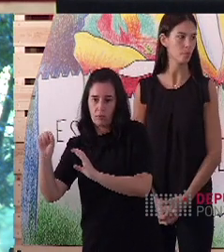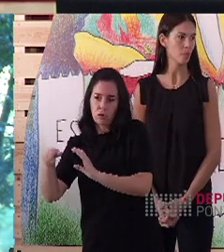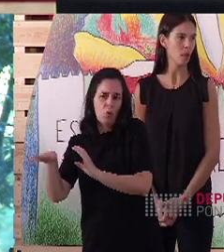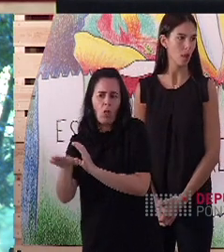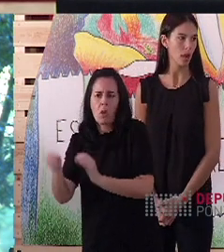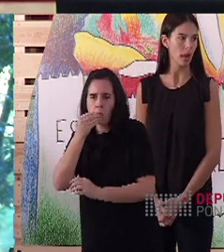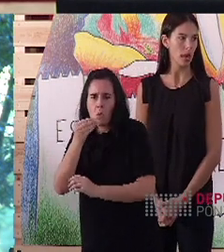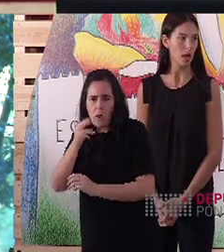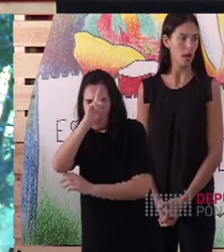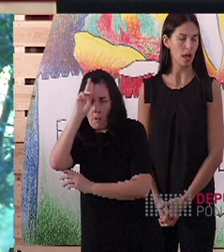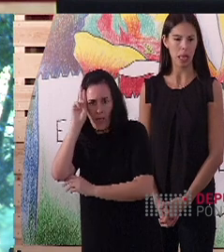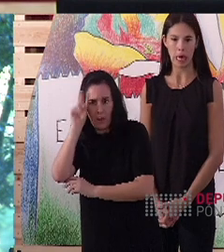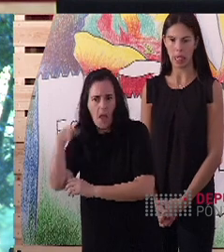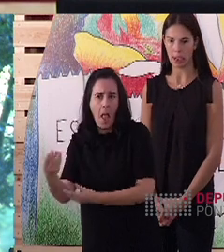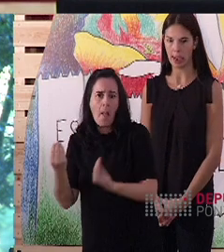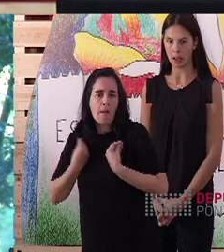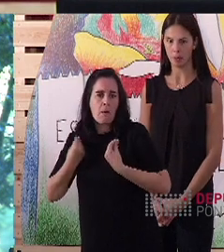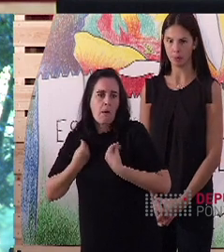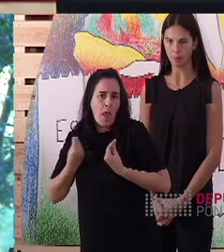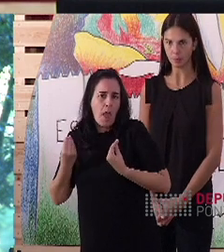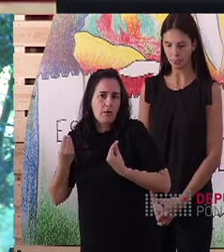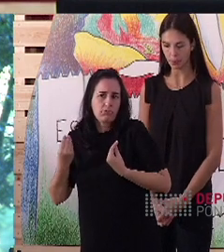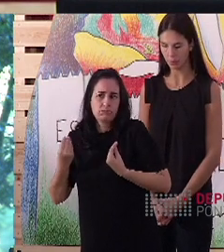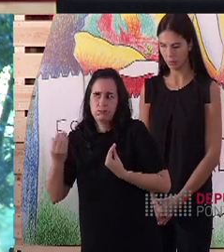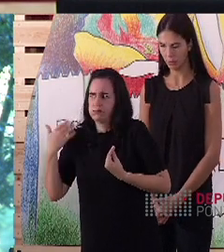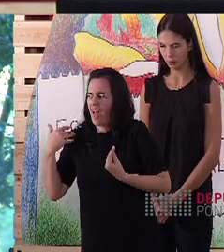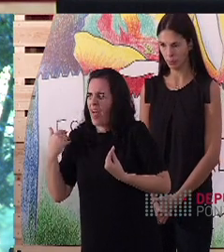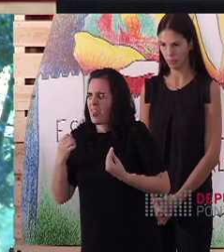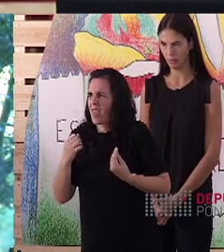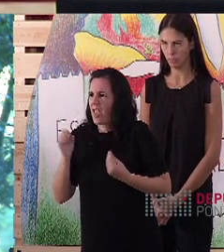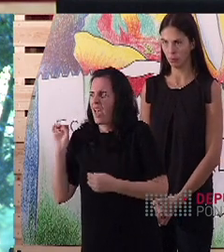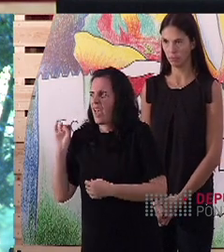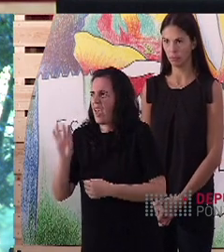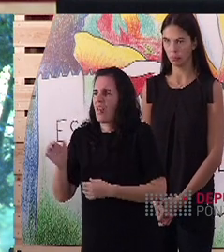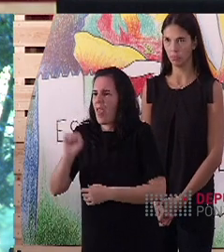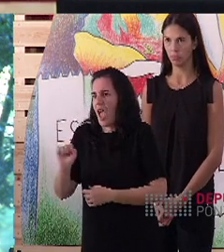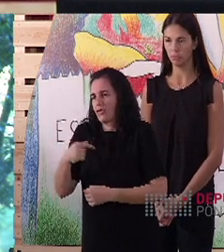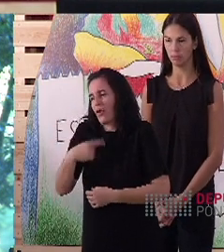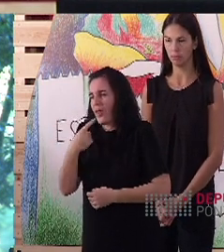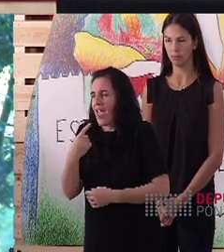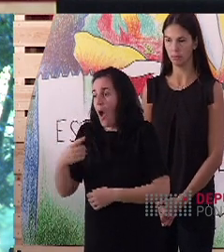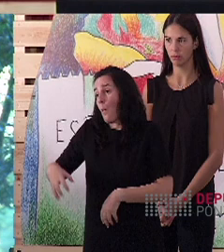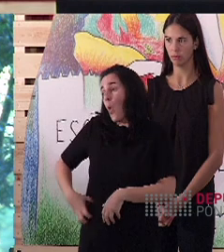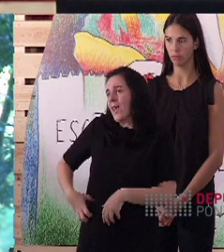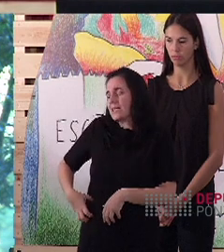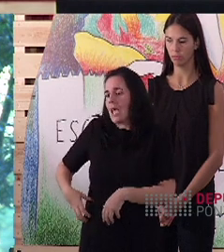muy bueno de Madrid, donde vive, hace 15 años hubiese dicho la burguesía, ¿no? Hoy